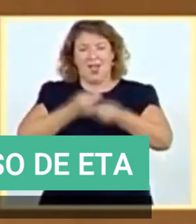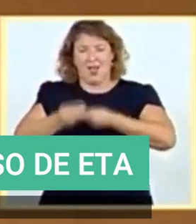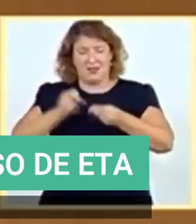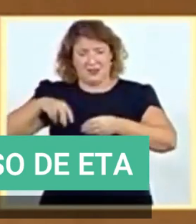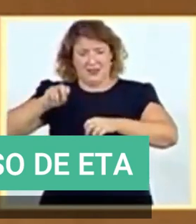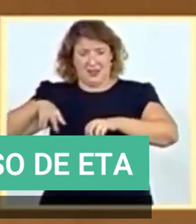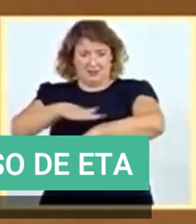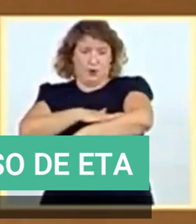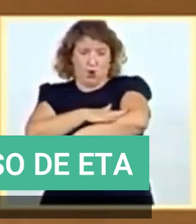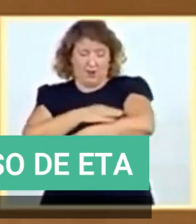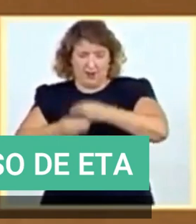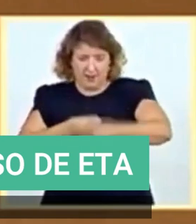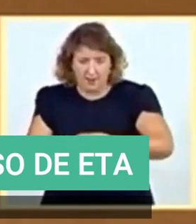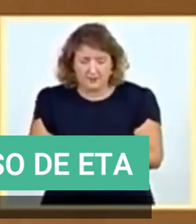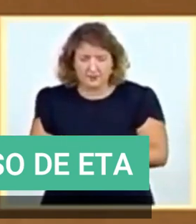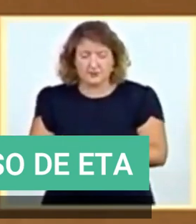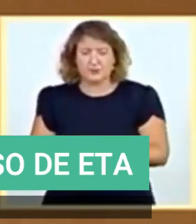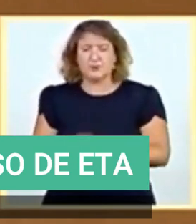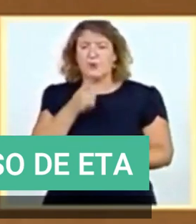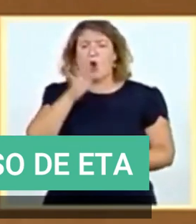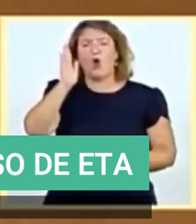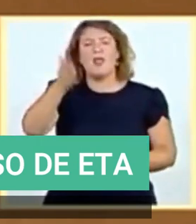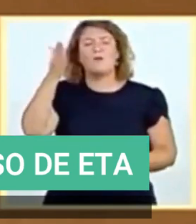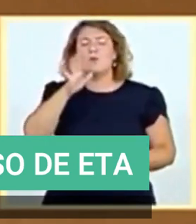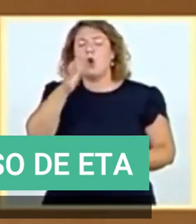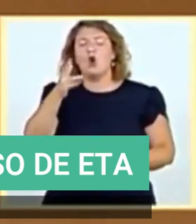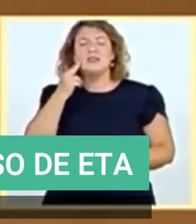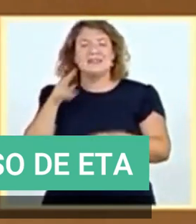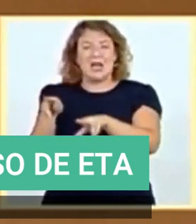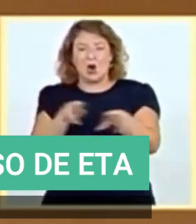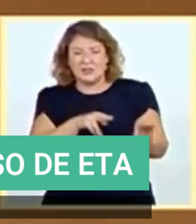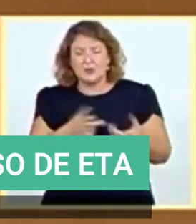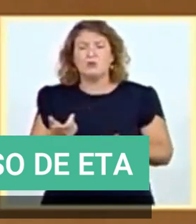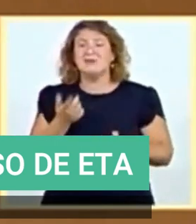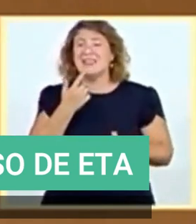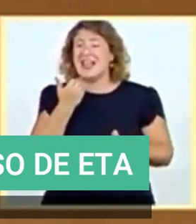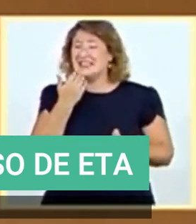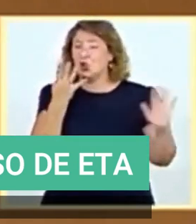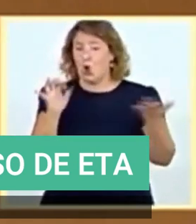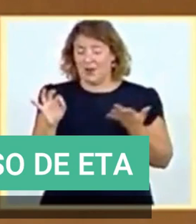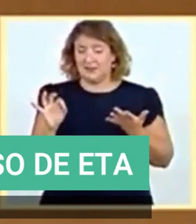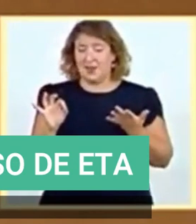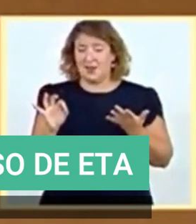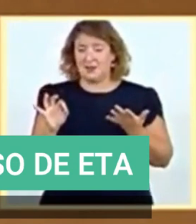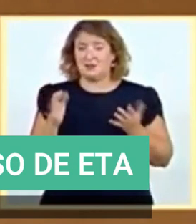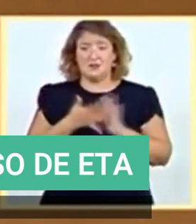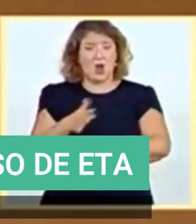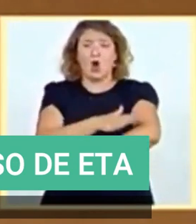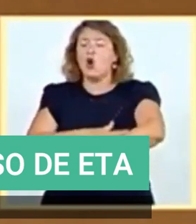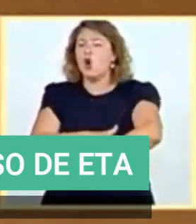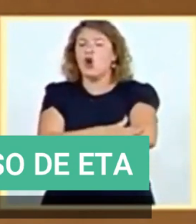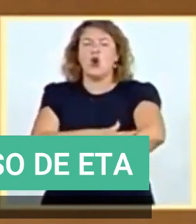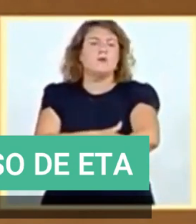Gobierno respecto de personas condenadas por terrorismo. 90 actuaciones. El Gobierno, por tanto, actúa siempre en